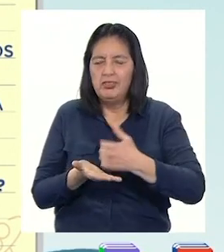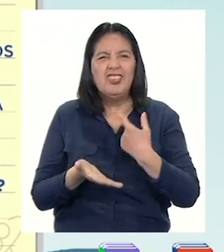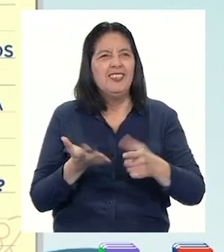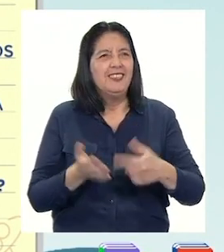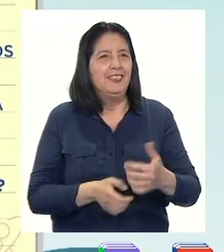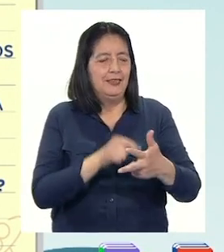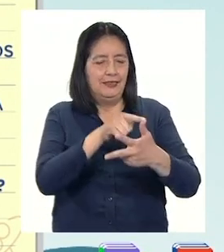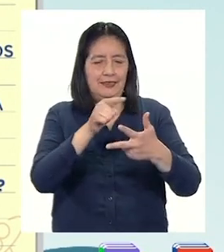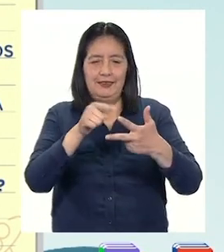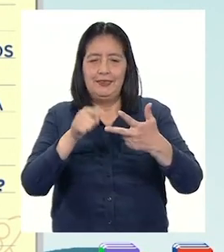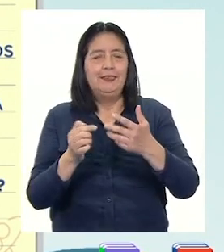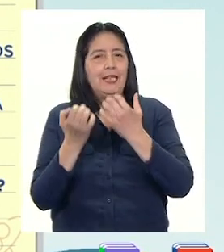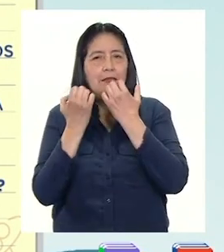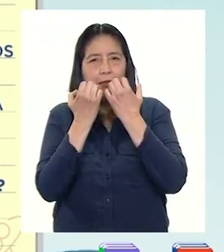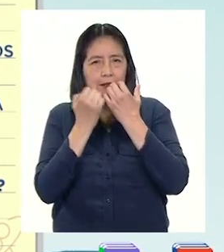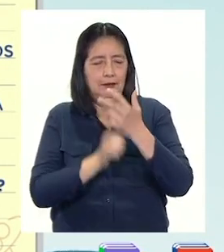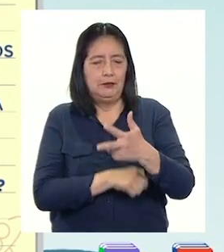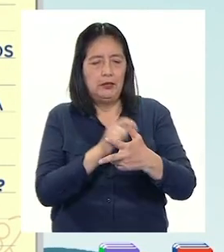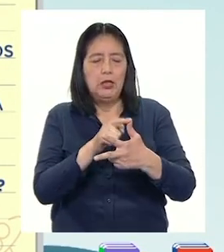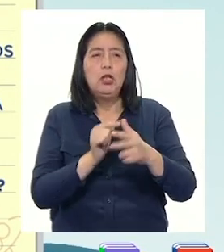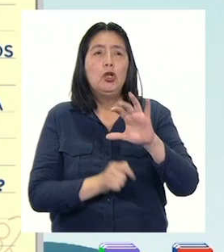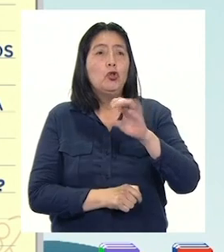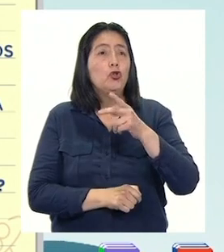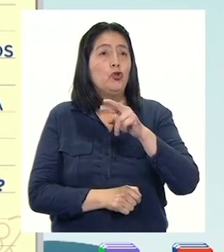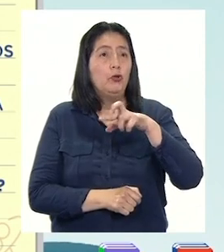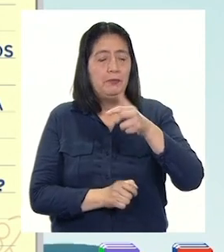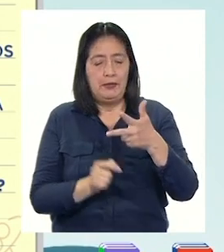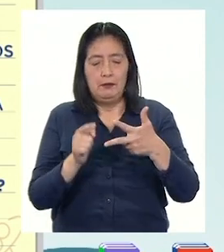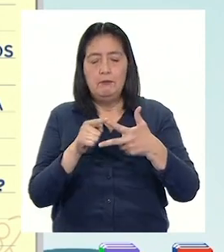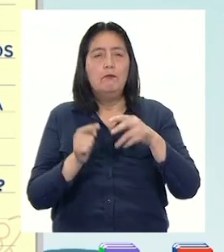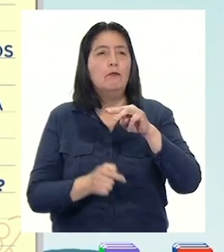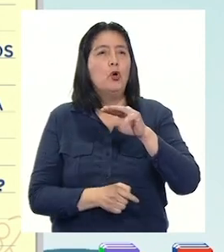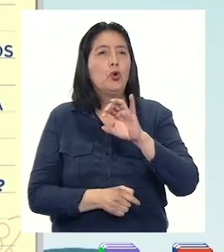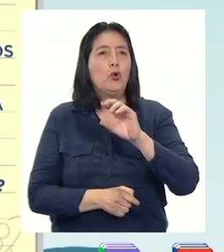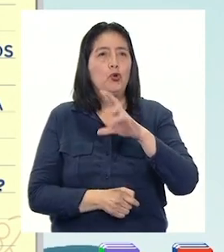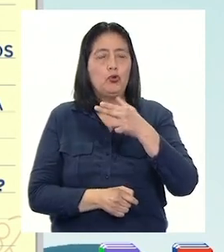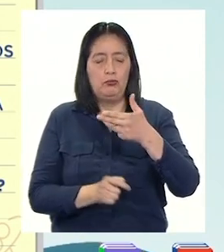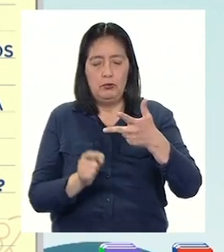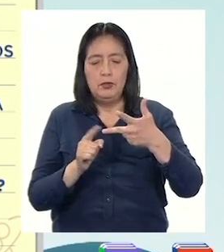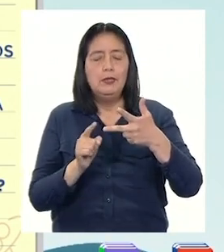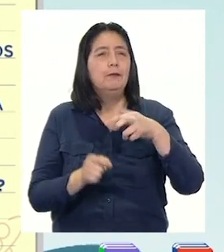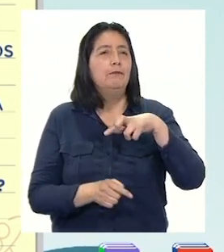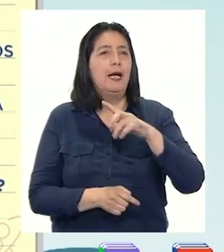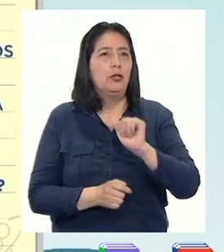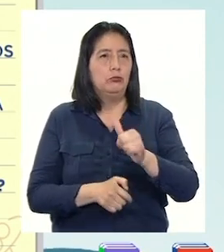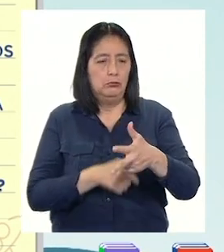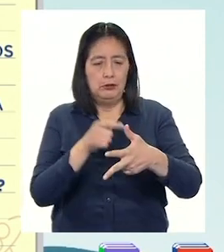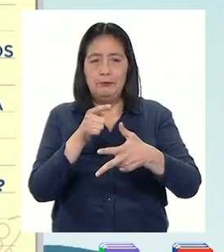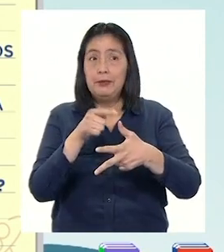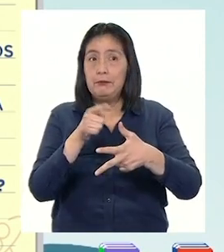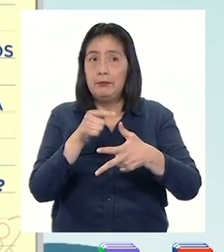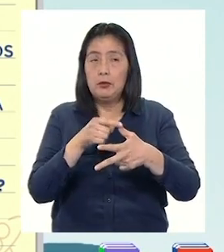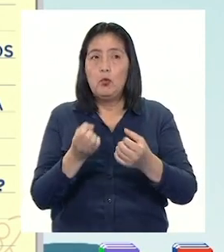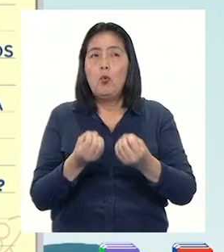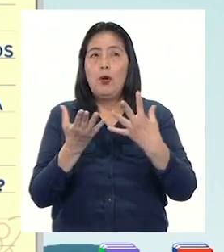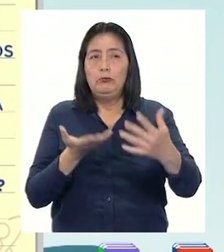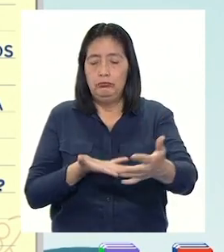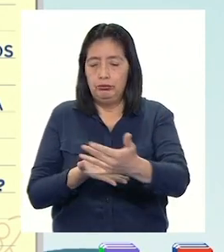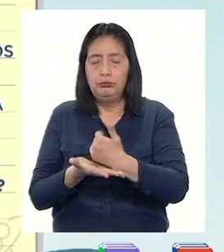producido 3 tipos de maíz: chulpi, morocho y paro. Del primer tipo se han